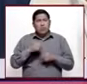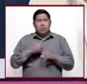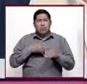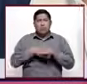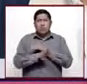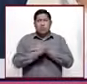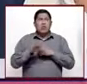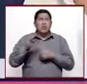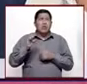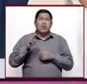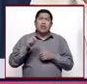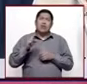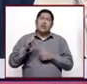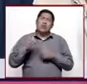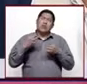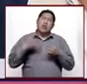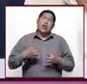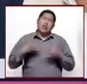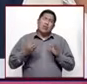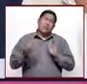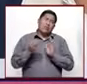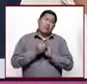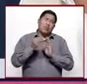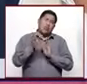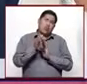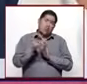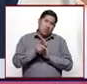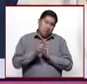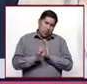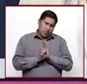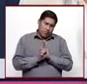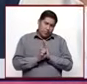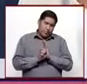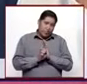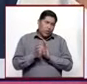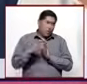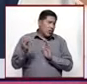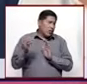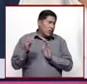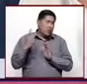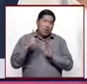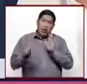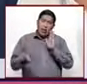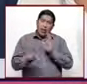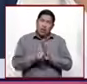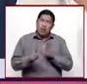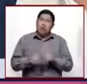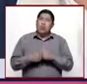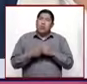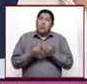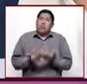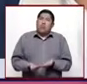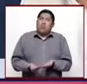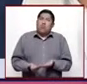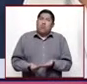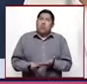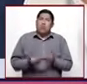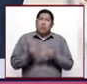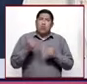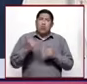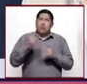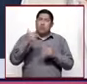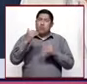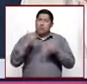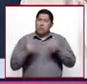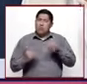del censo ya está establecido en la Constitución Política del Estado y en una ley cómo se van a redistribuir los escaños. Y los